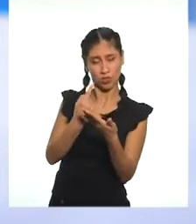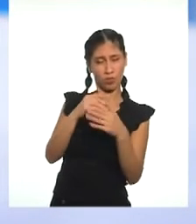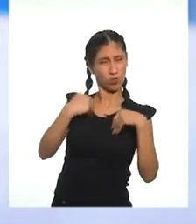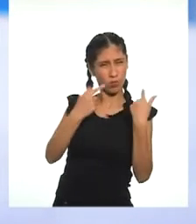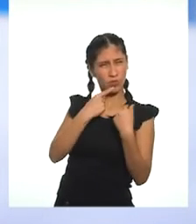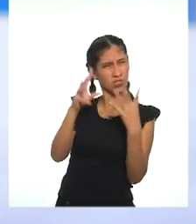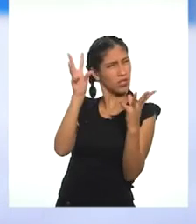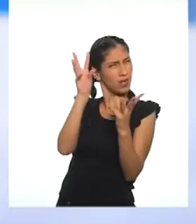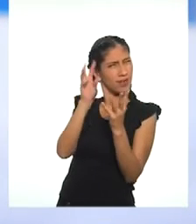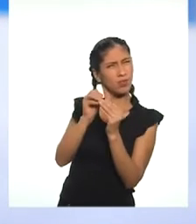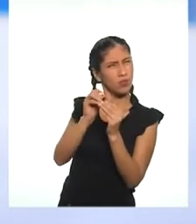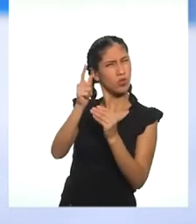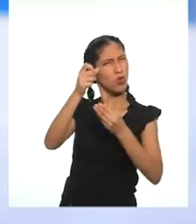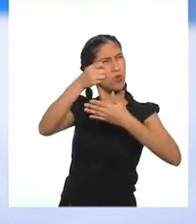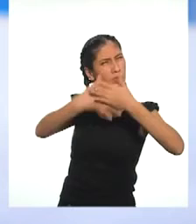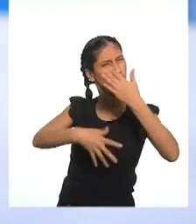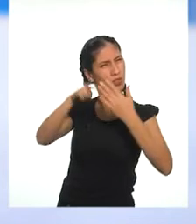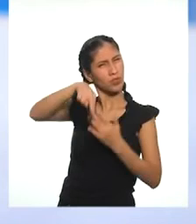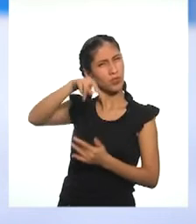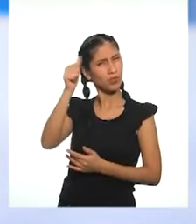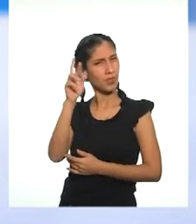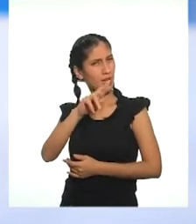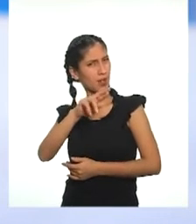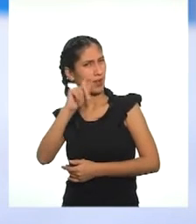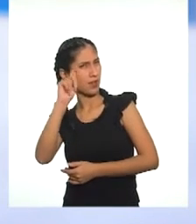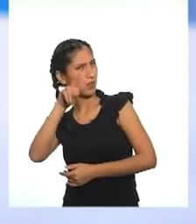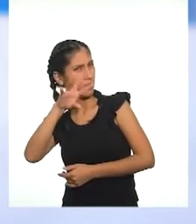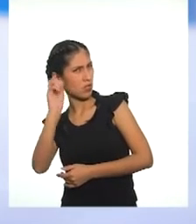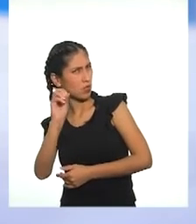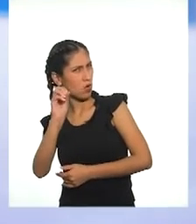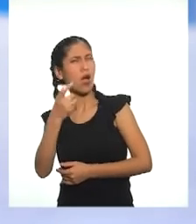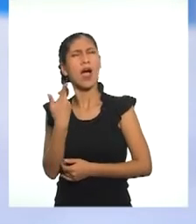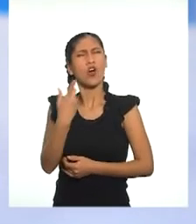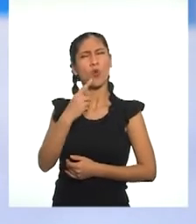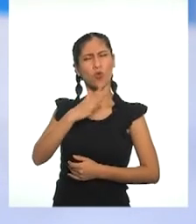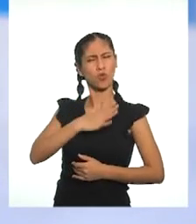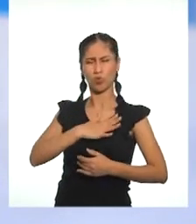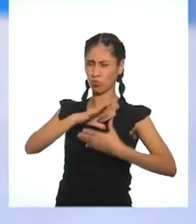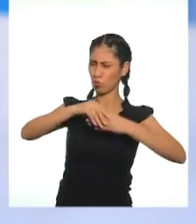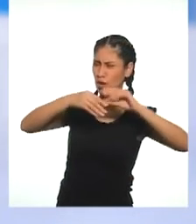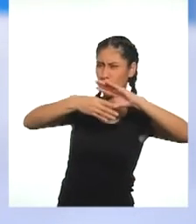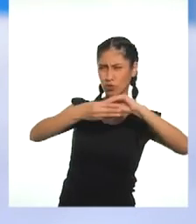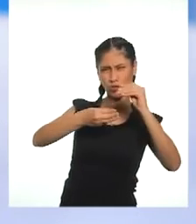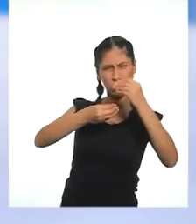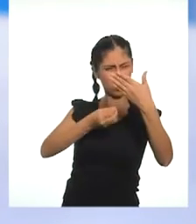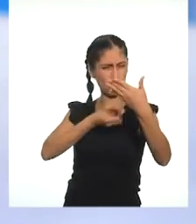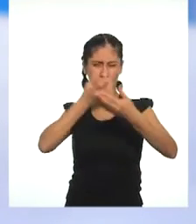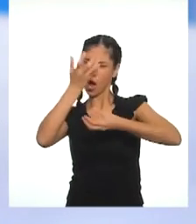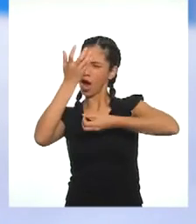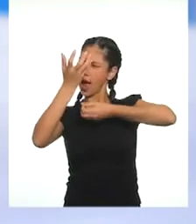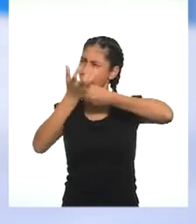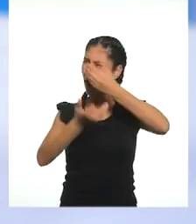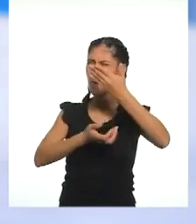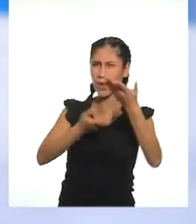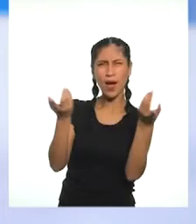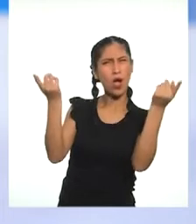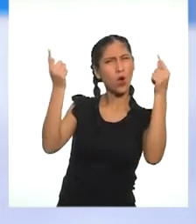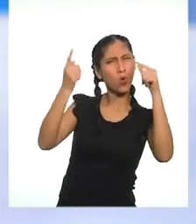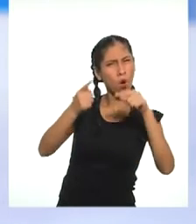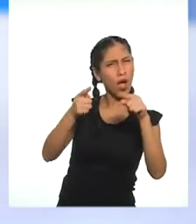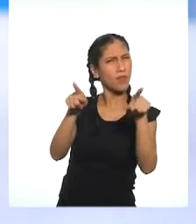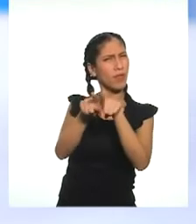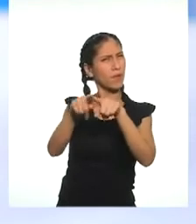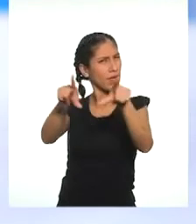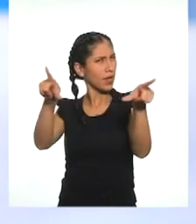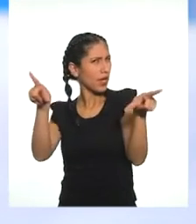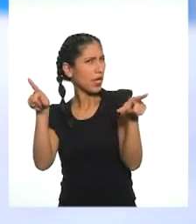un texto narrativo, en esencia, cuenta una historia que realizan algunos personajes en un tiempo y lugar que